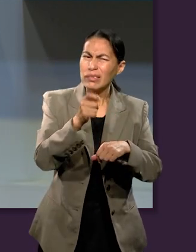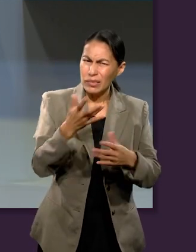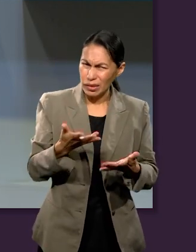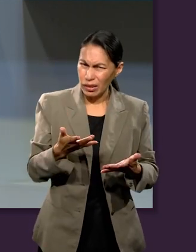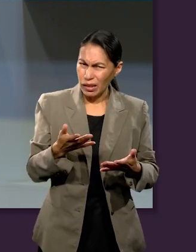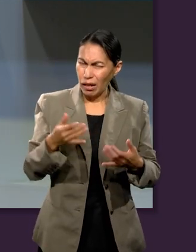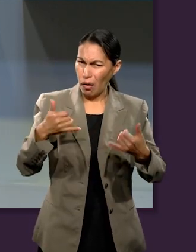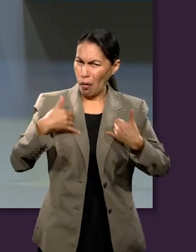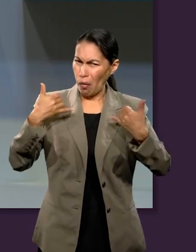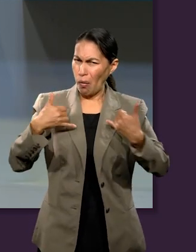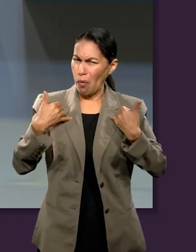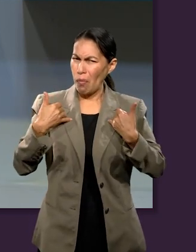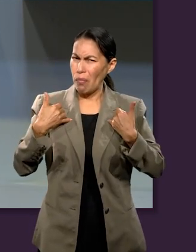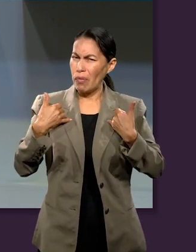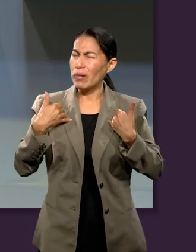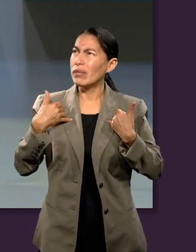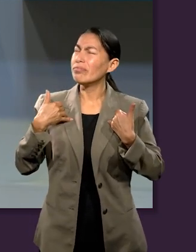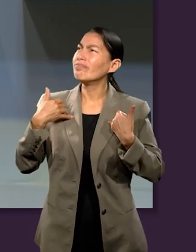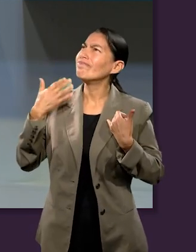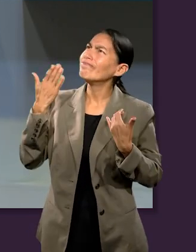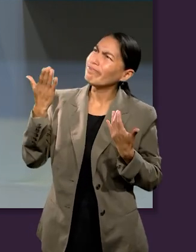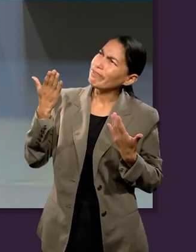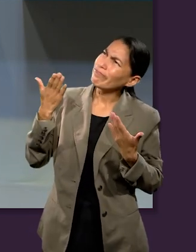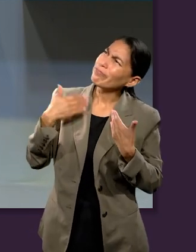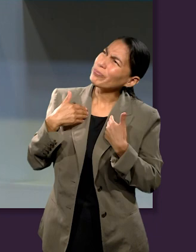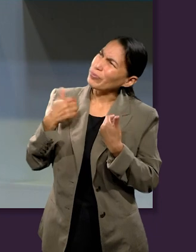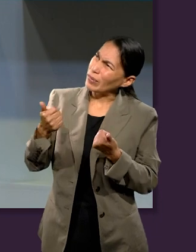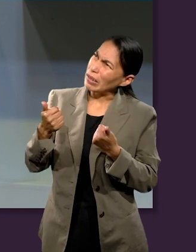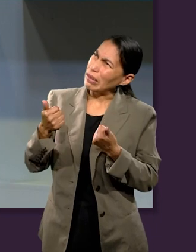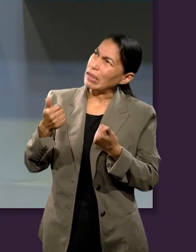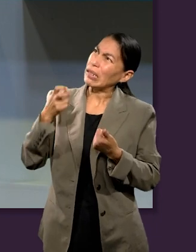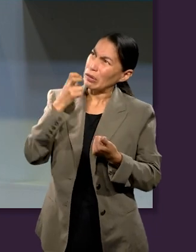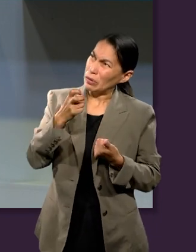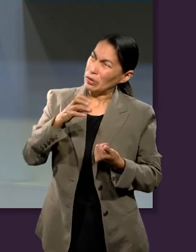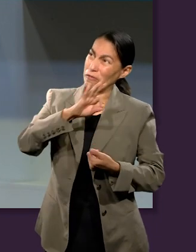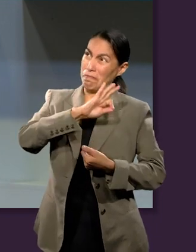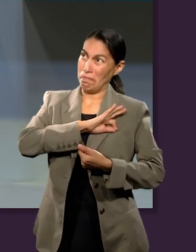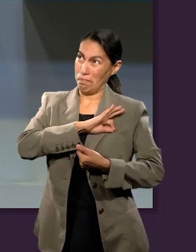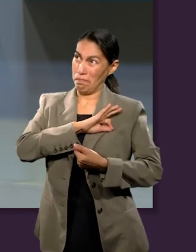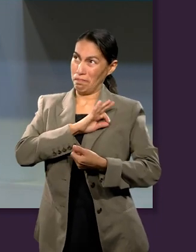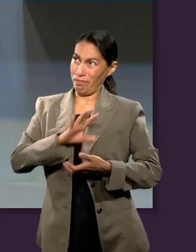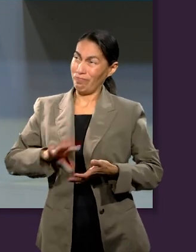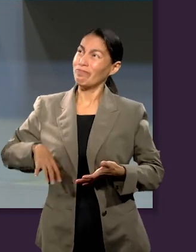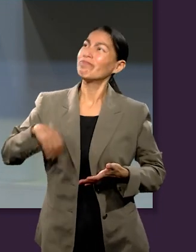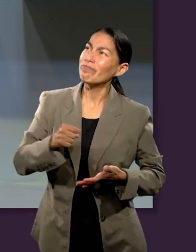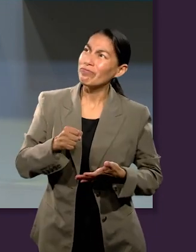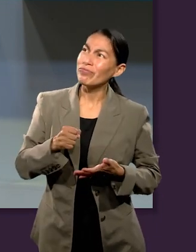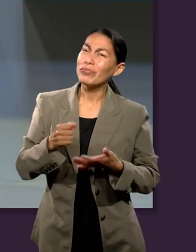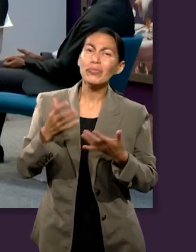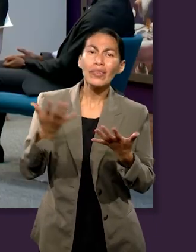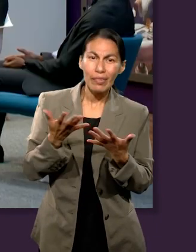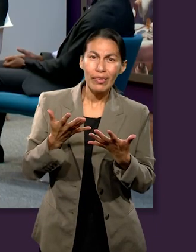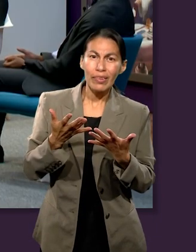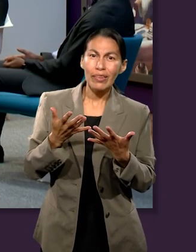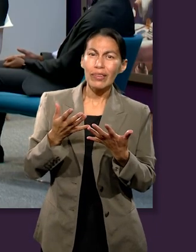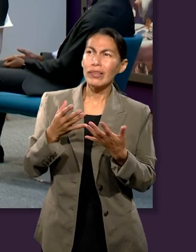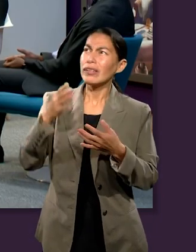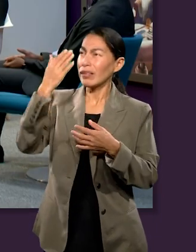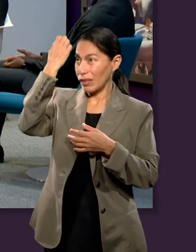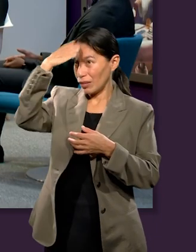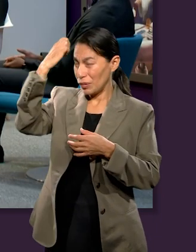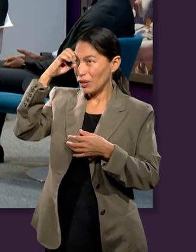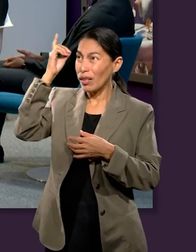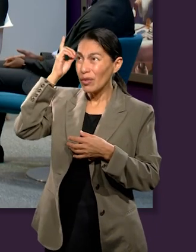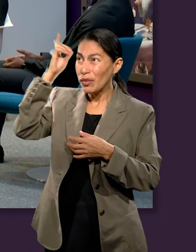debe tomar en cuenta de Dios para atreverse a dar ese paso de fe y poder